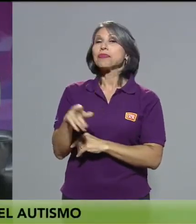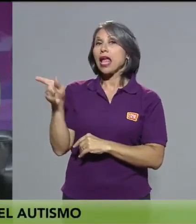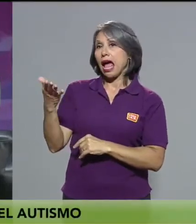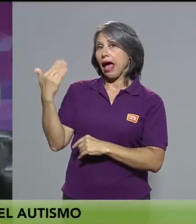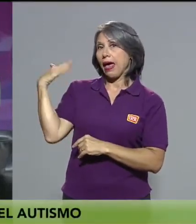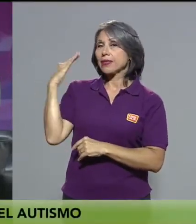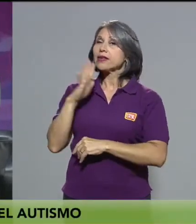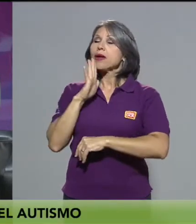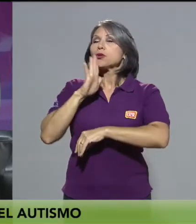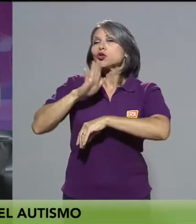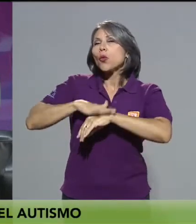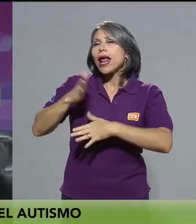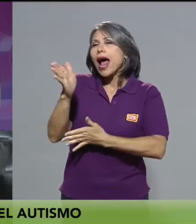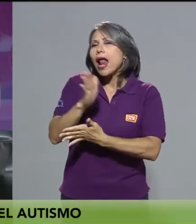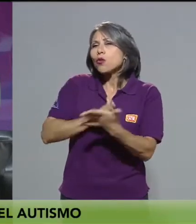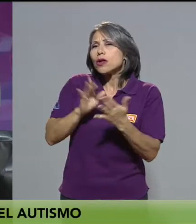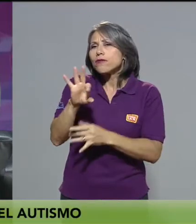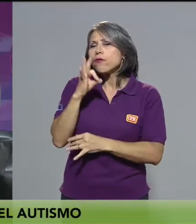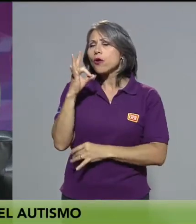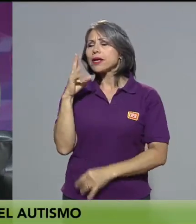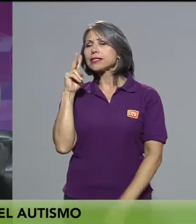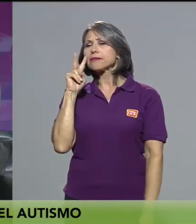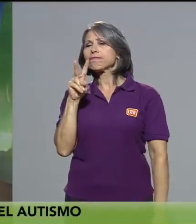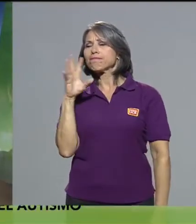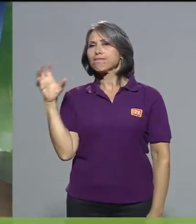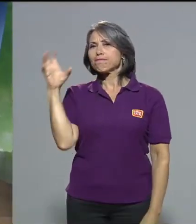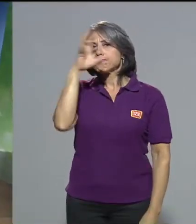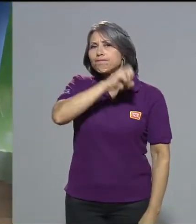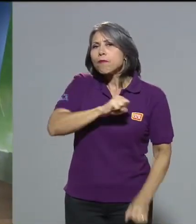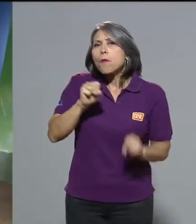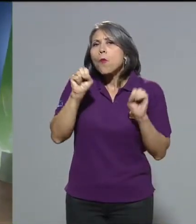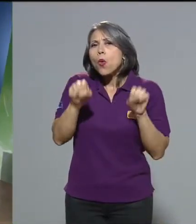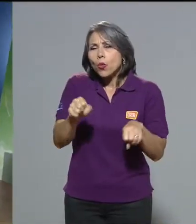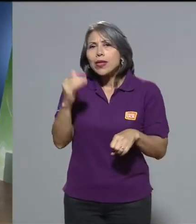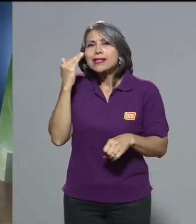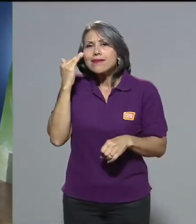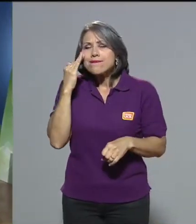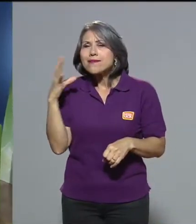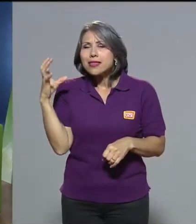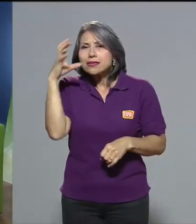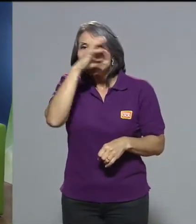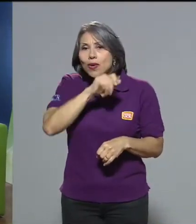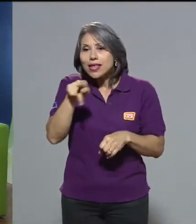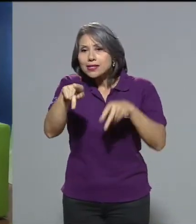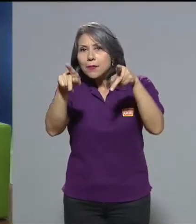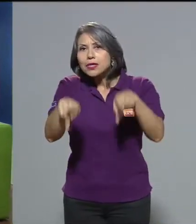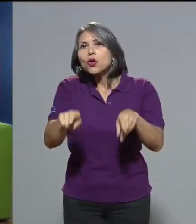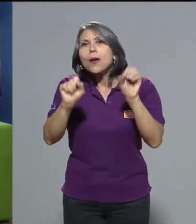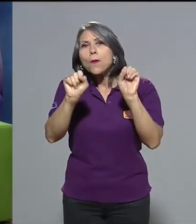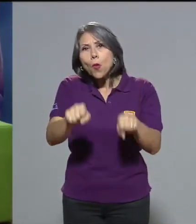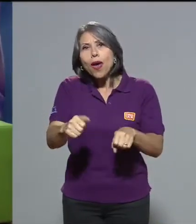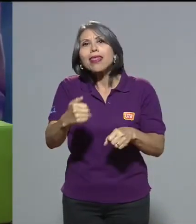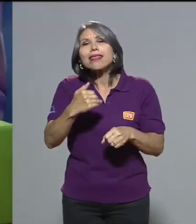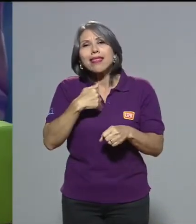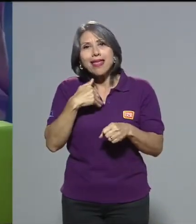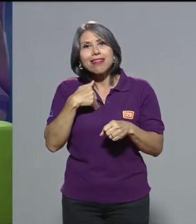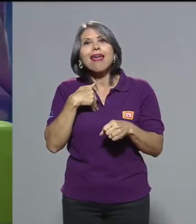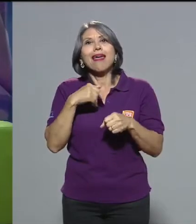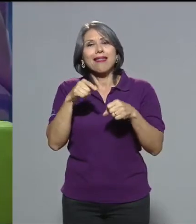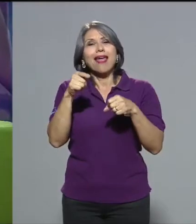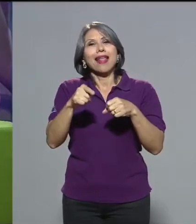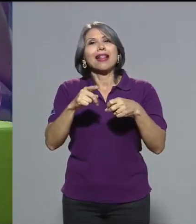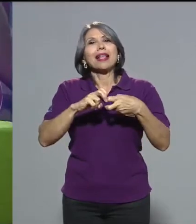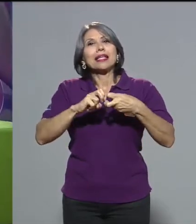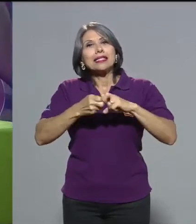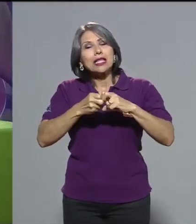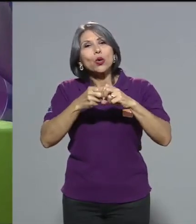que pueden indicar que una persona podría tener el síndrome del espectro autista. También, cuando yo requiero